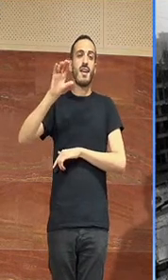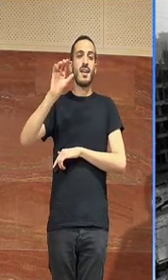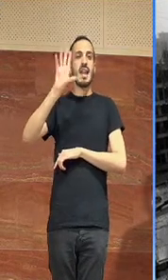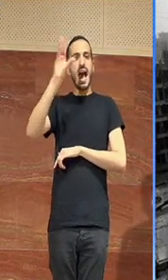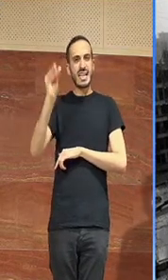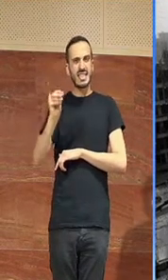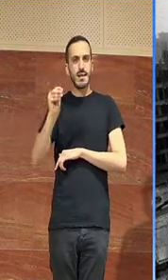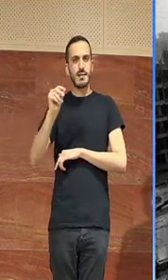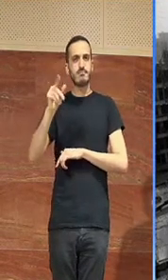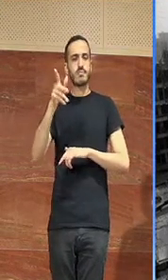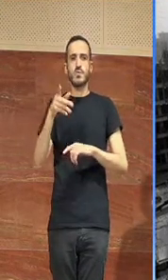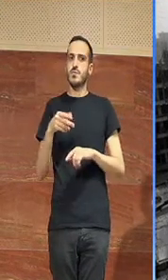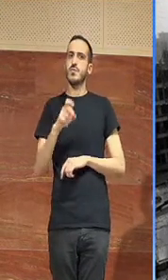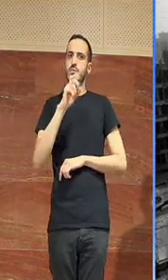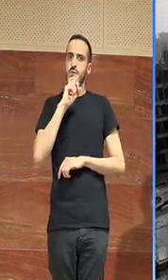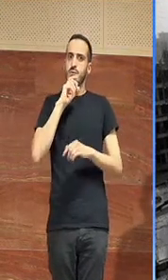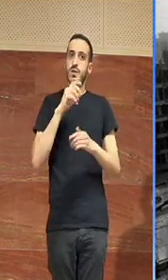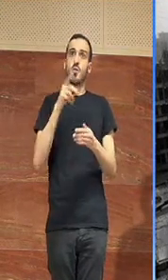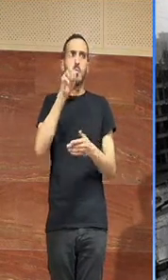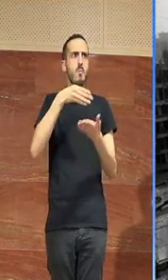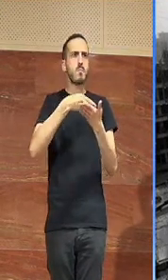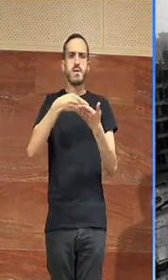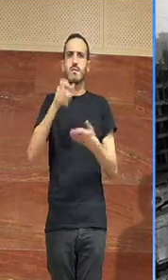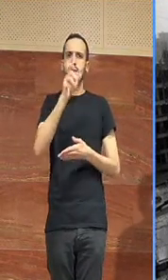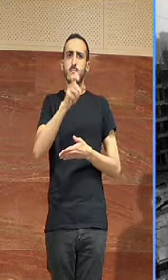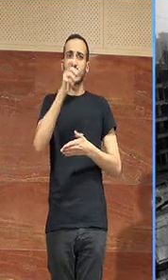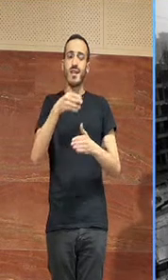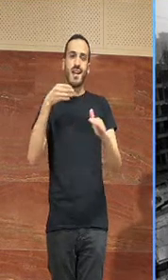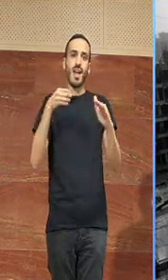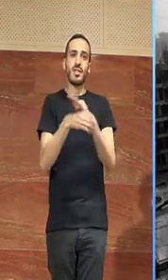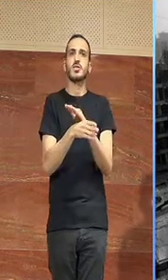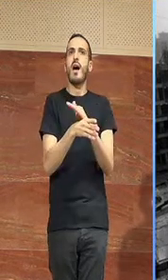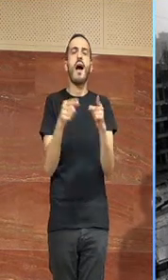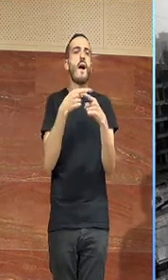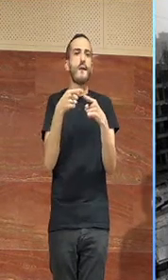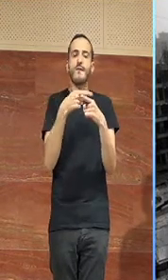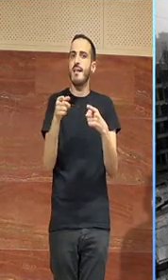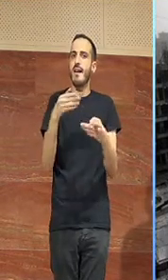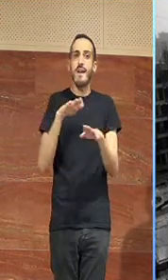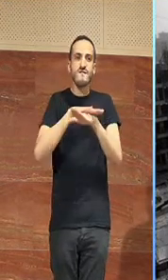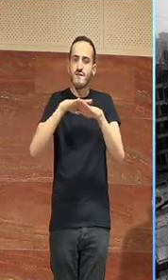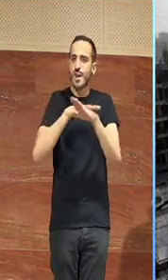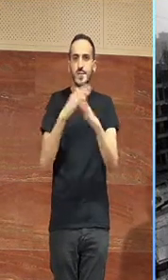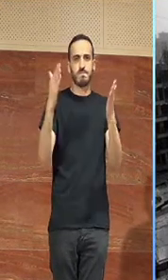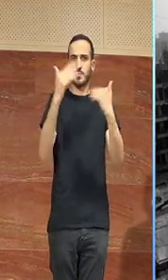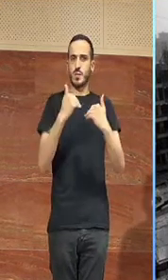en él vive 1 millón de personas. 1 millón de personas sin acceso a lo básico. Es un poco para que os hagáis una idea de las escalas en las que